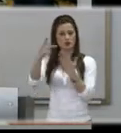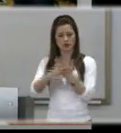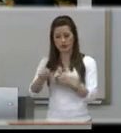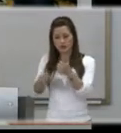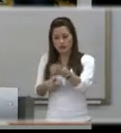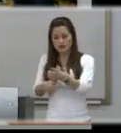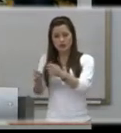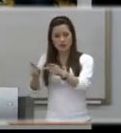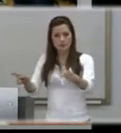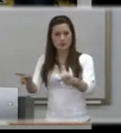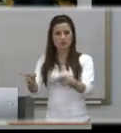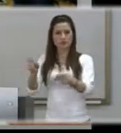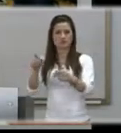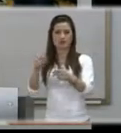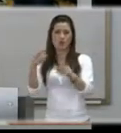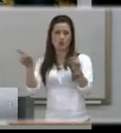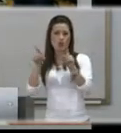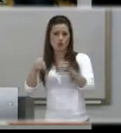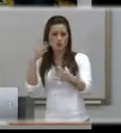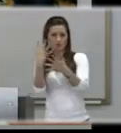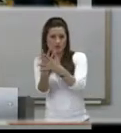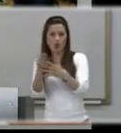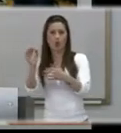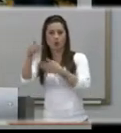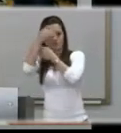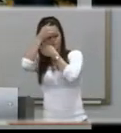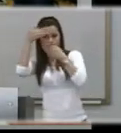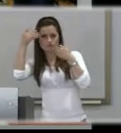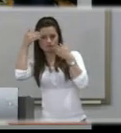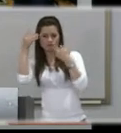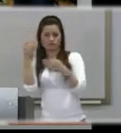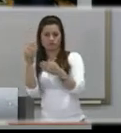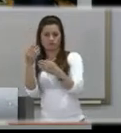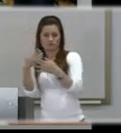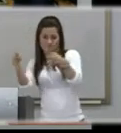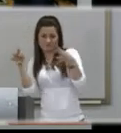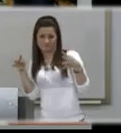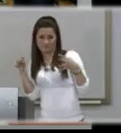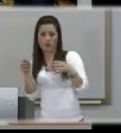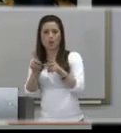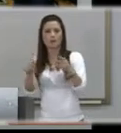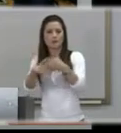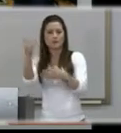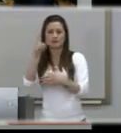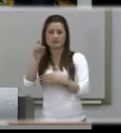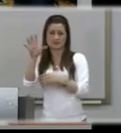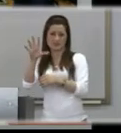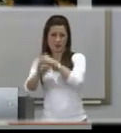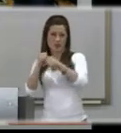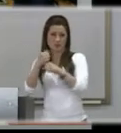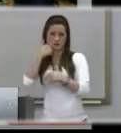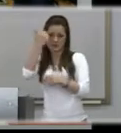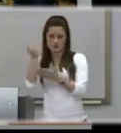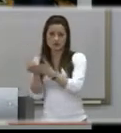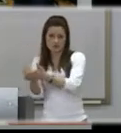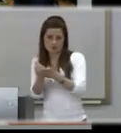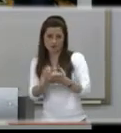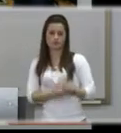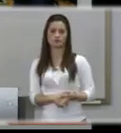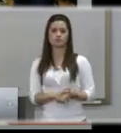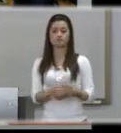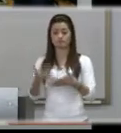discapacidad privadas de la libertad y personas mayores de 65 años. Y hacemos